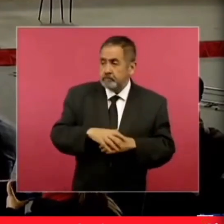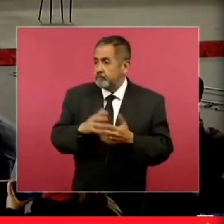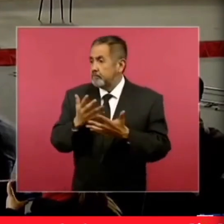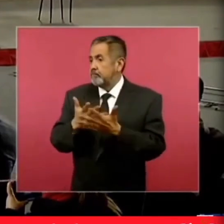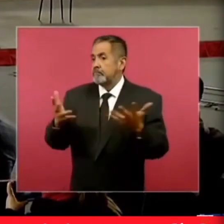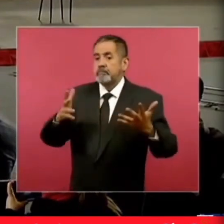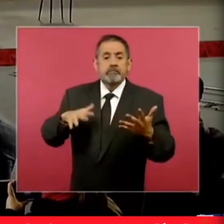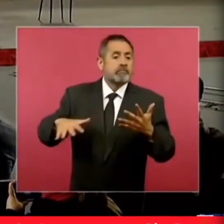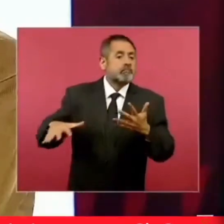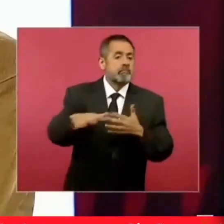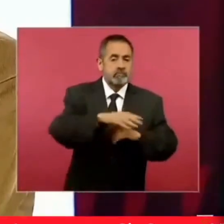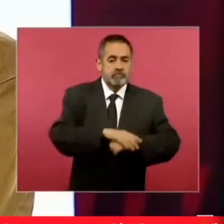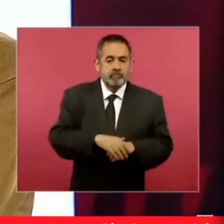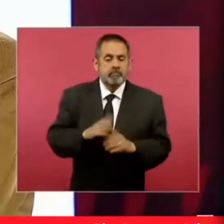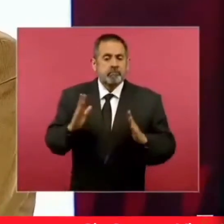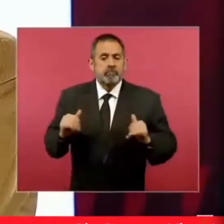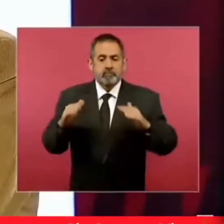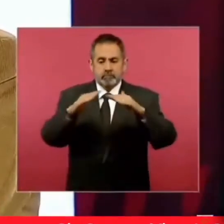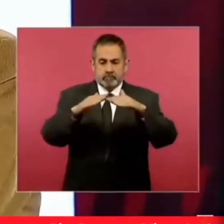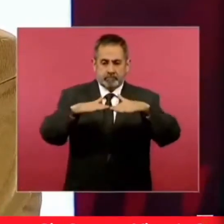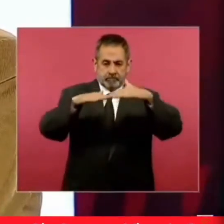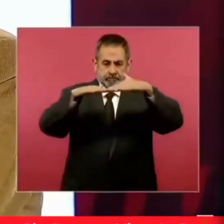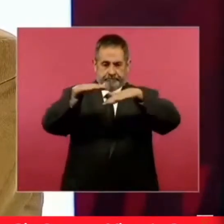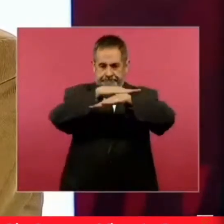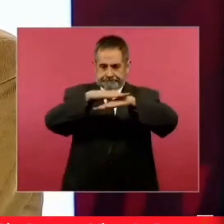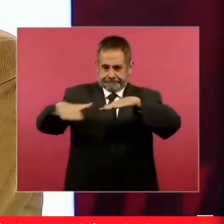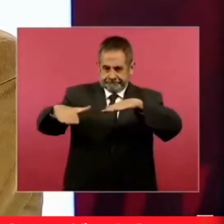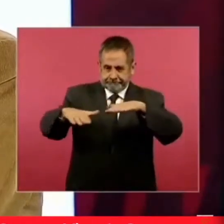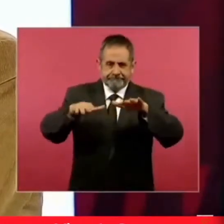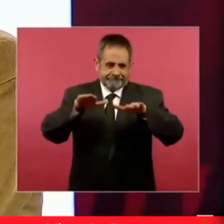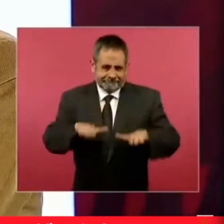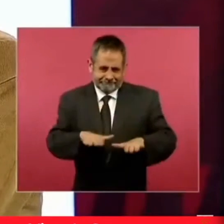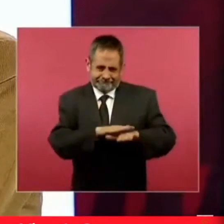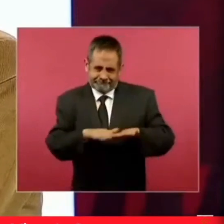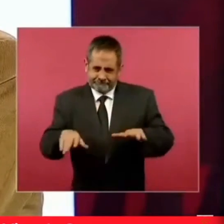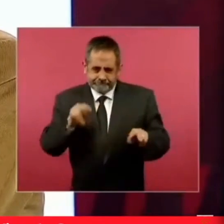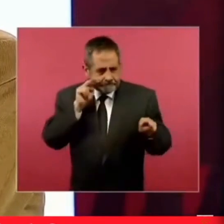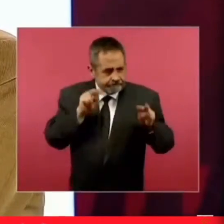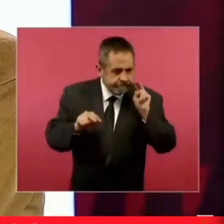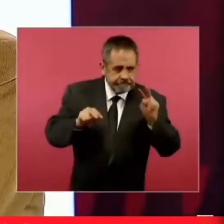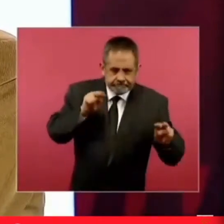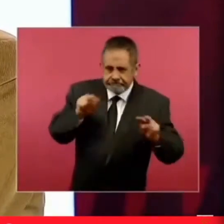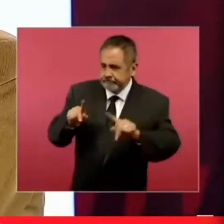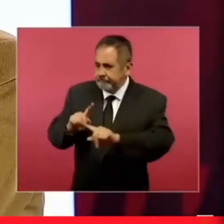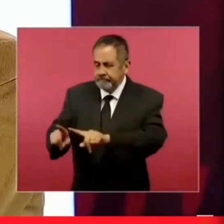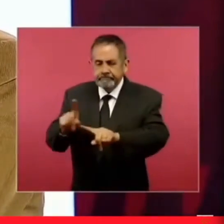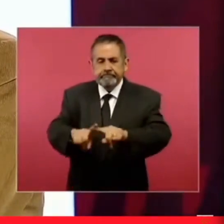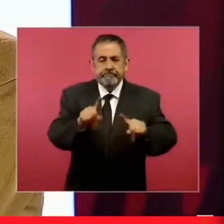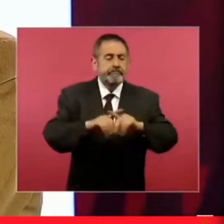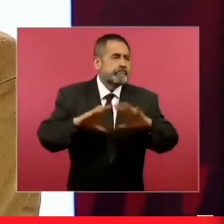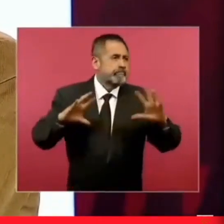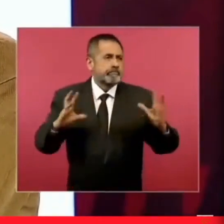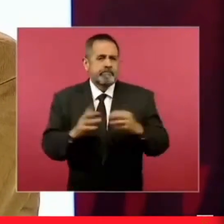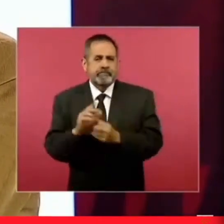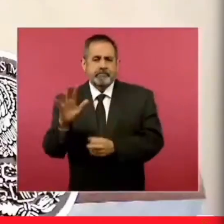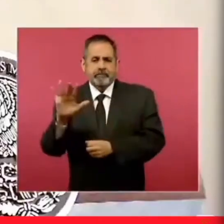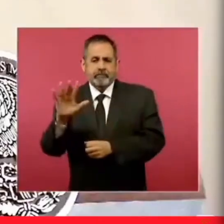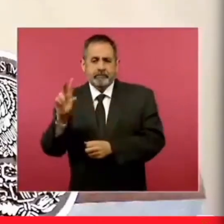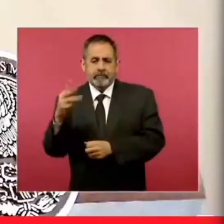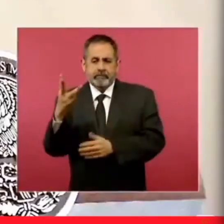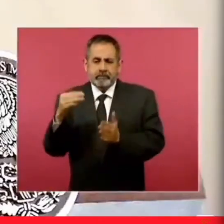residenciales, basamentos piramidales y otros edificios. Hemos recuperado registros de